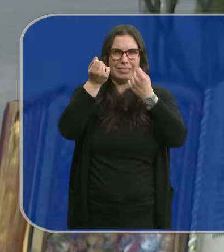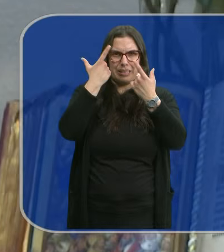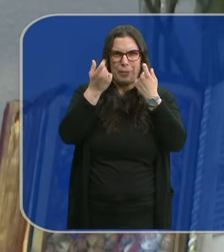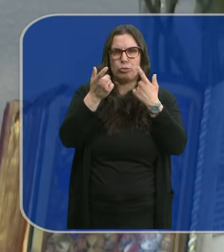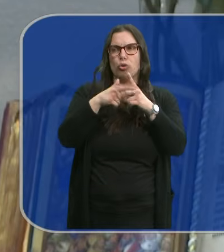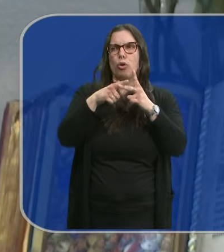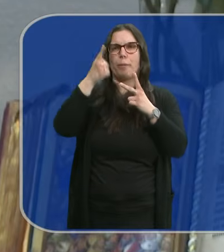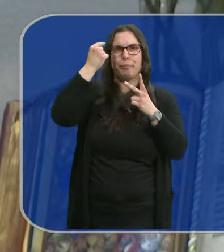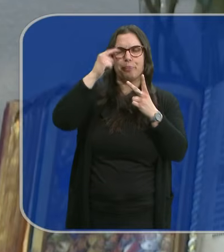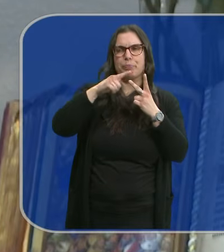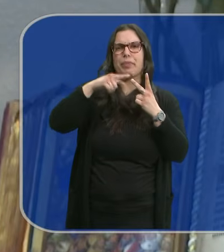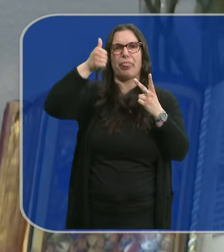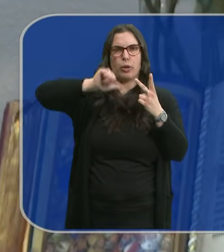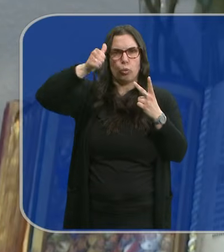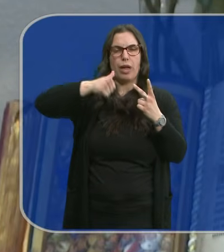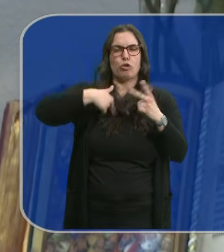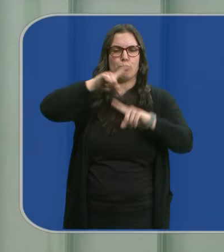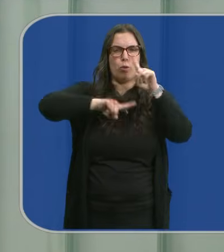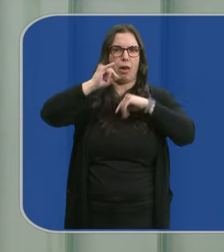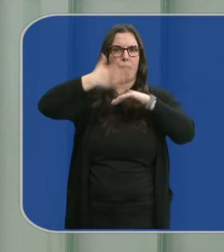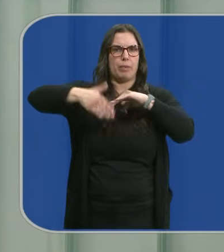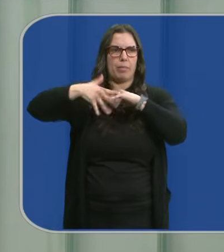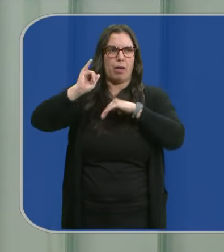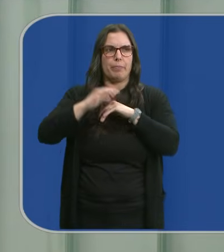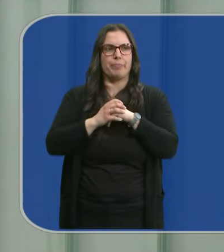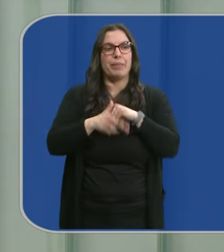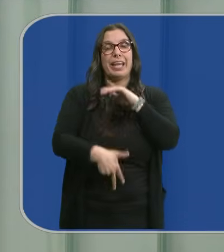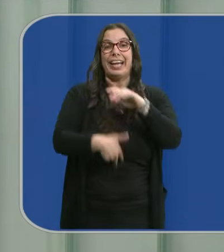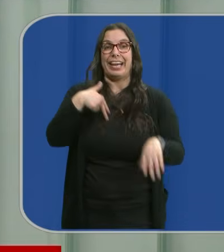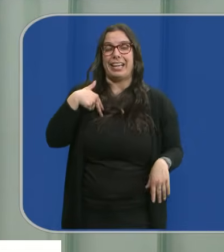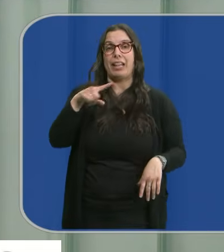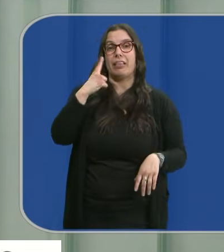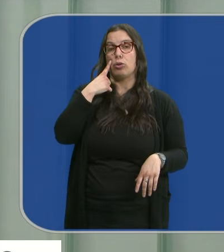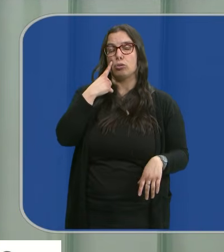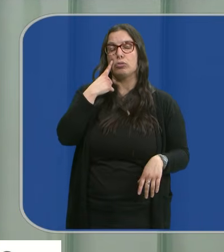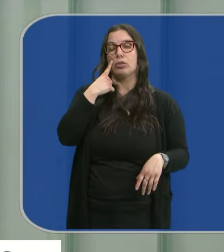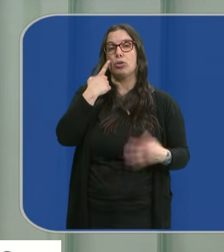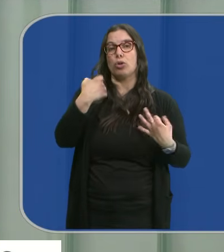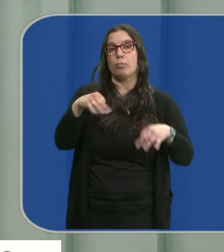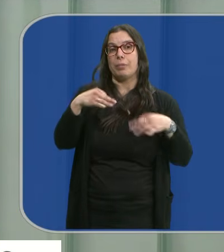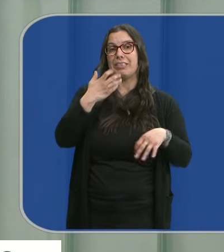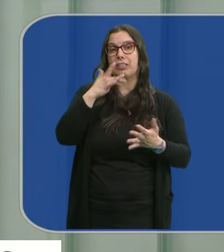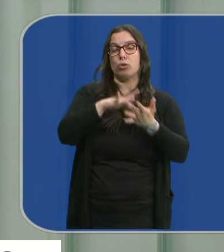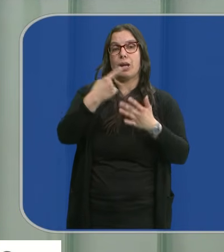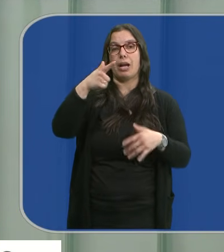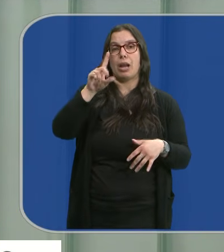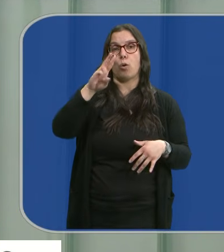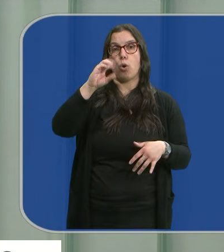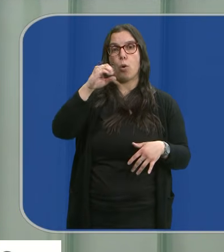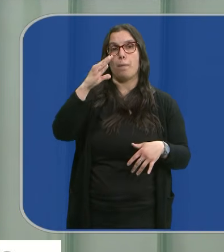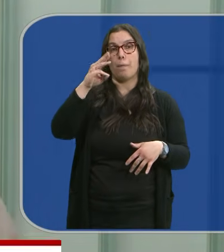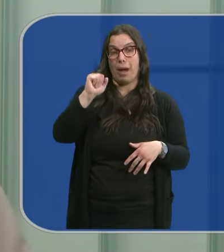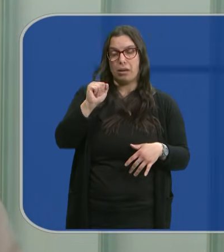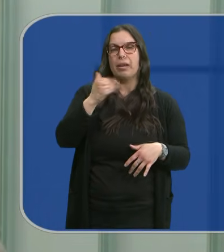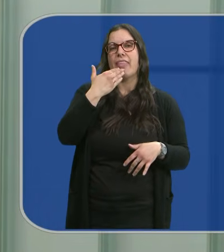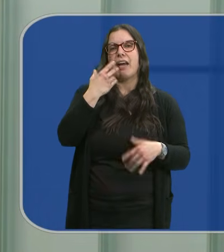cirugía, tengo mis problemas y mis limitaciones. En general, el diagnóstico habitual del paciente con glaucoma es en torno a los